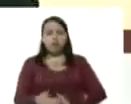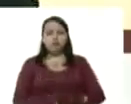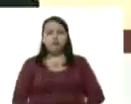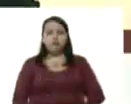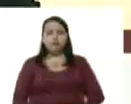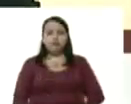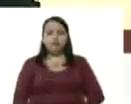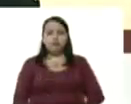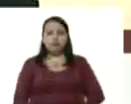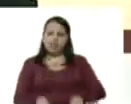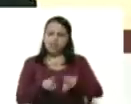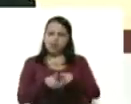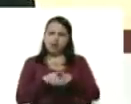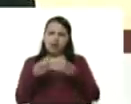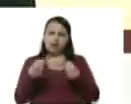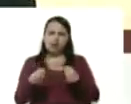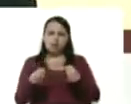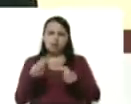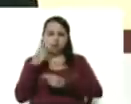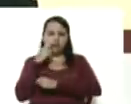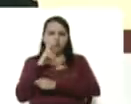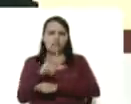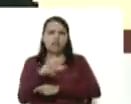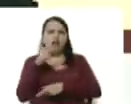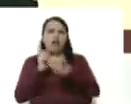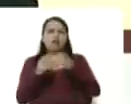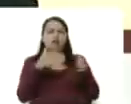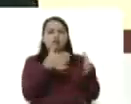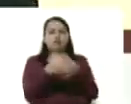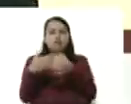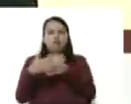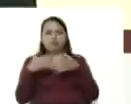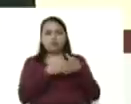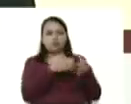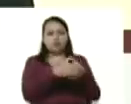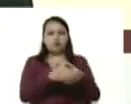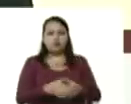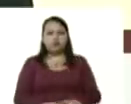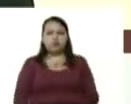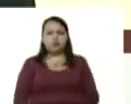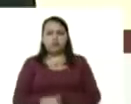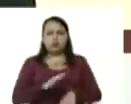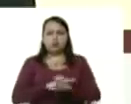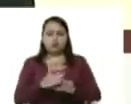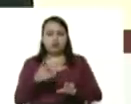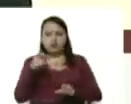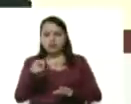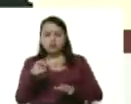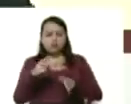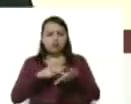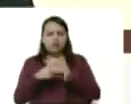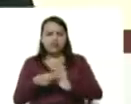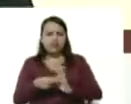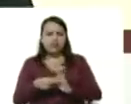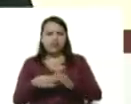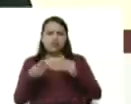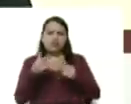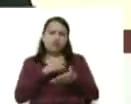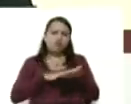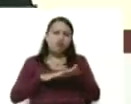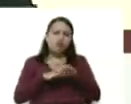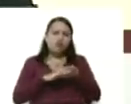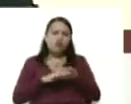como lo están viendo algunos sectores, porque esto no se trata de un simple